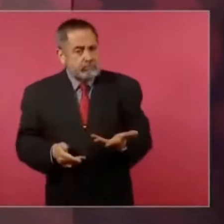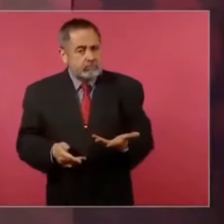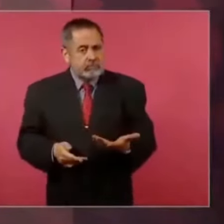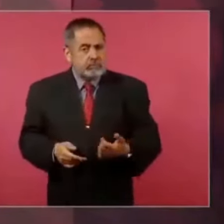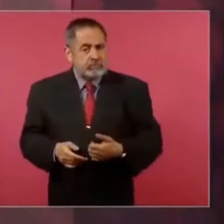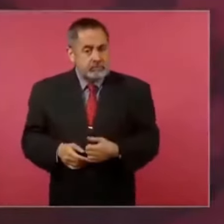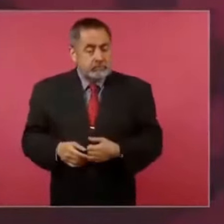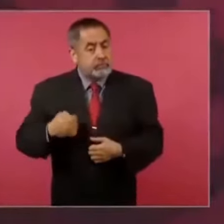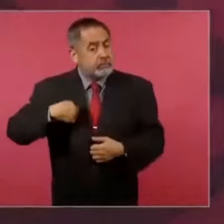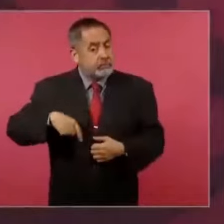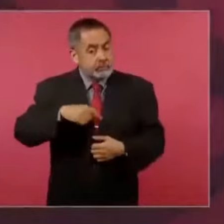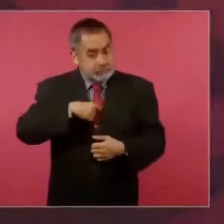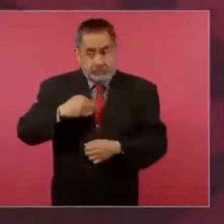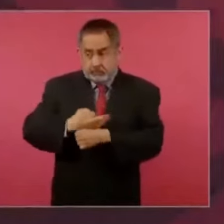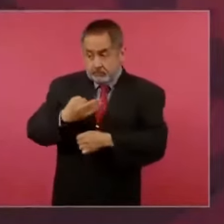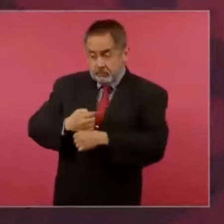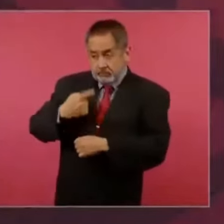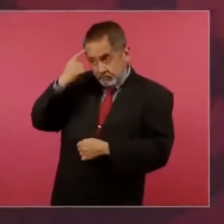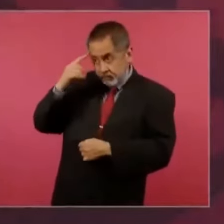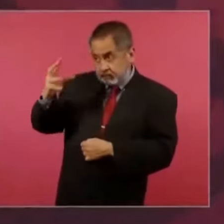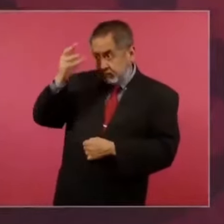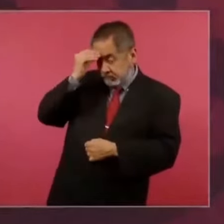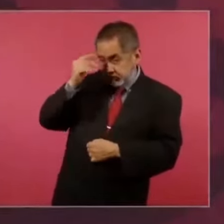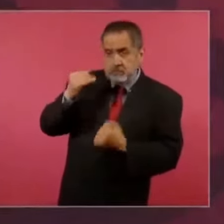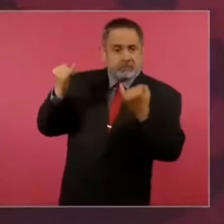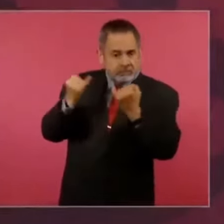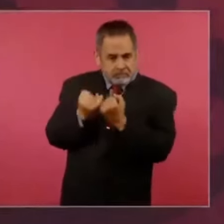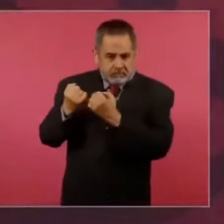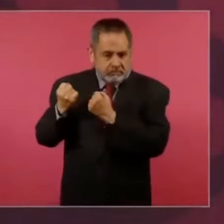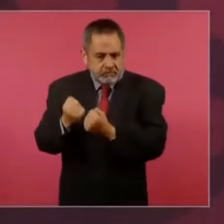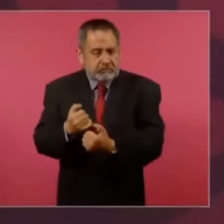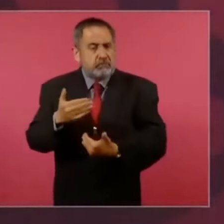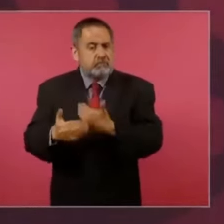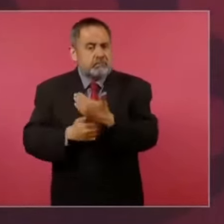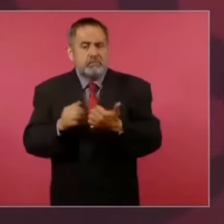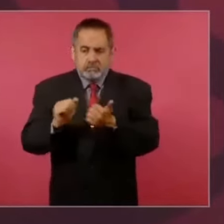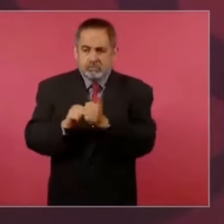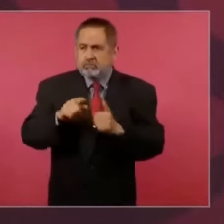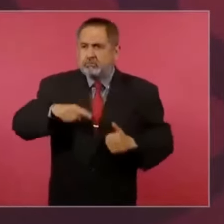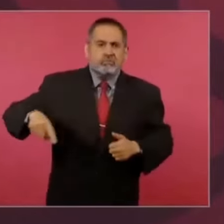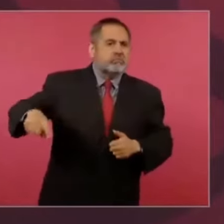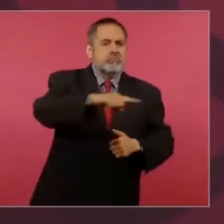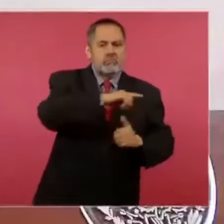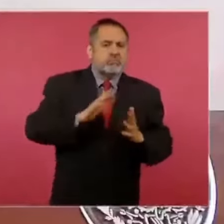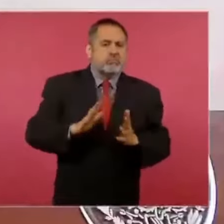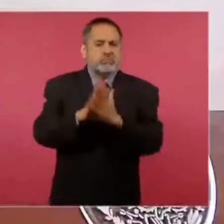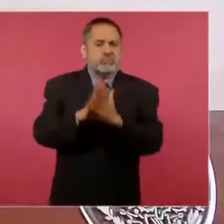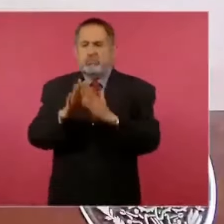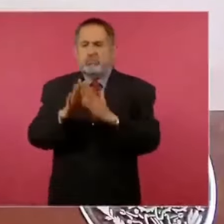Y nosotros tenemos que seguir fortaleciendo nuestra democracia,